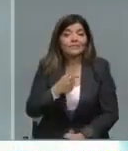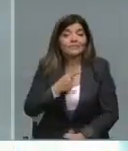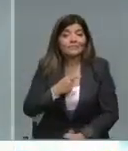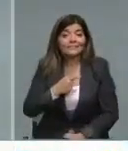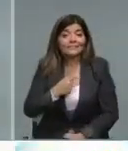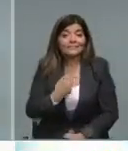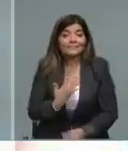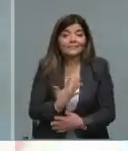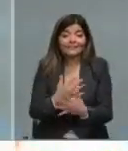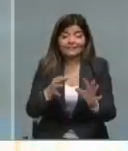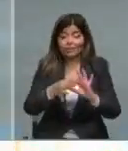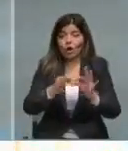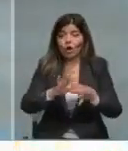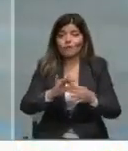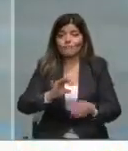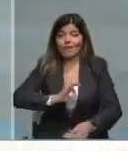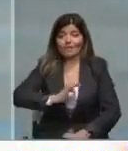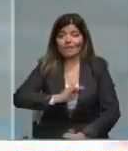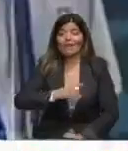cinco anillos.